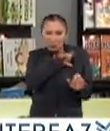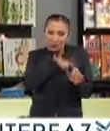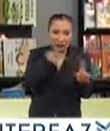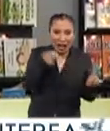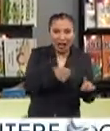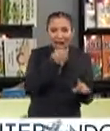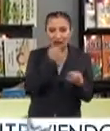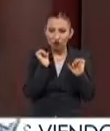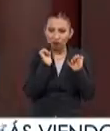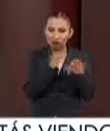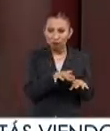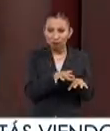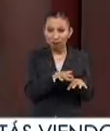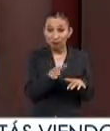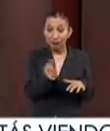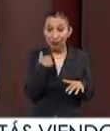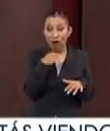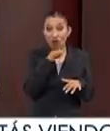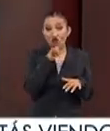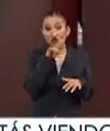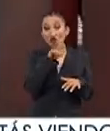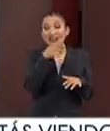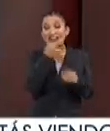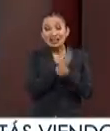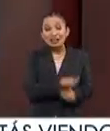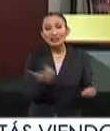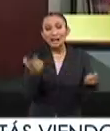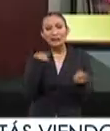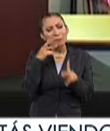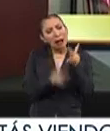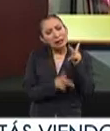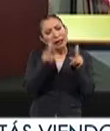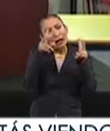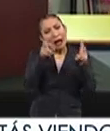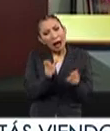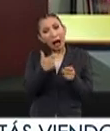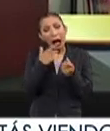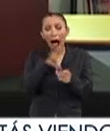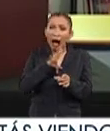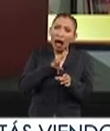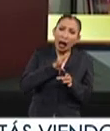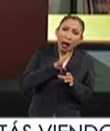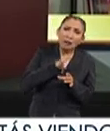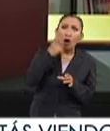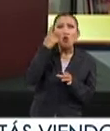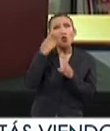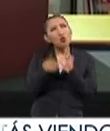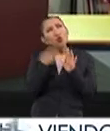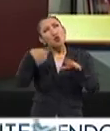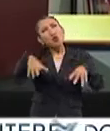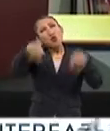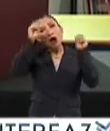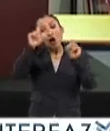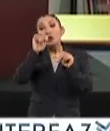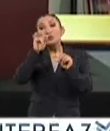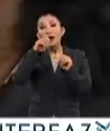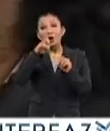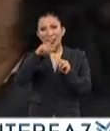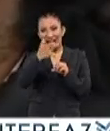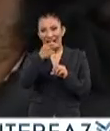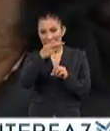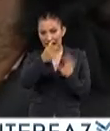exclusivo para ellos. En la Full Niños se desarrollan charlas como Había una vez un circo, presentada por Luis Manuel